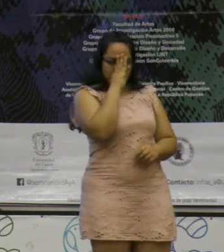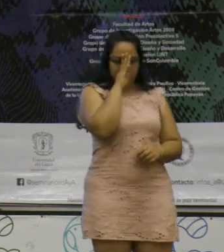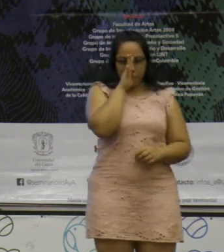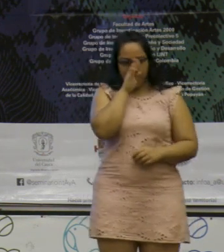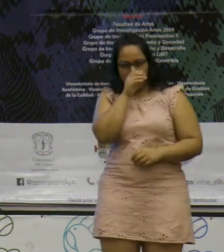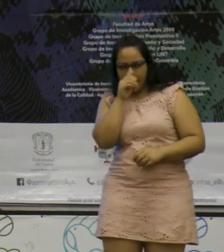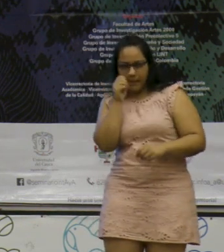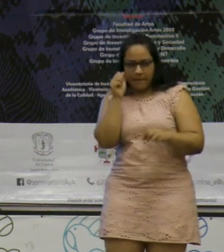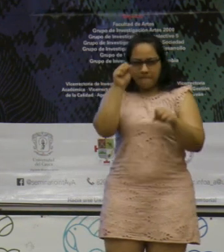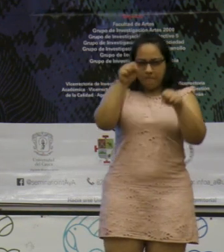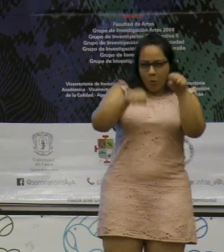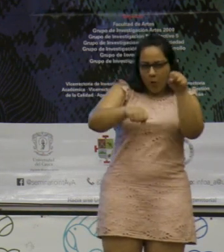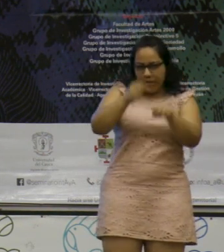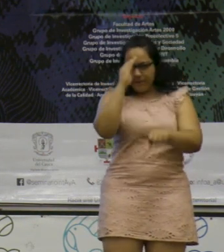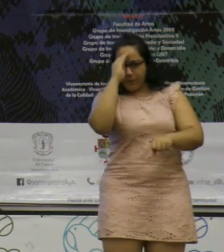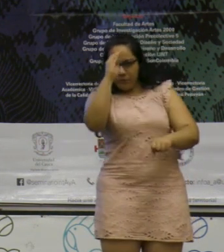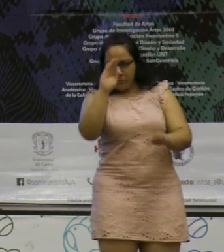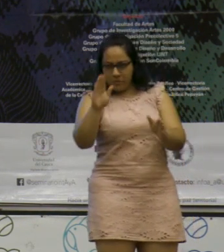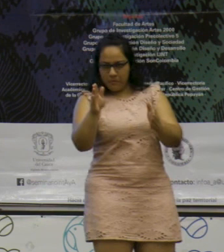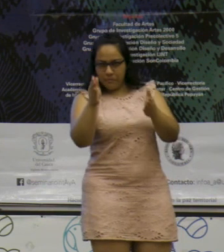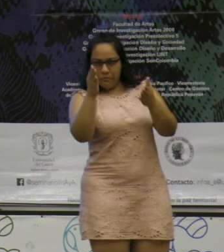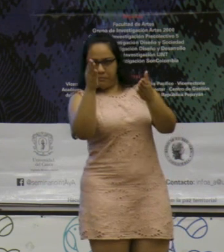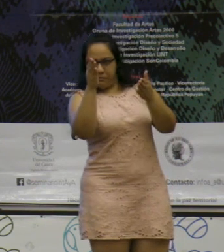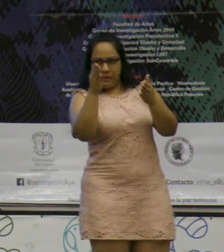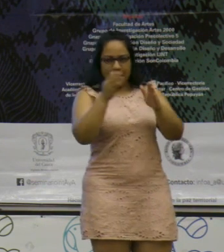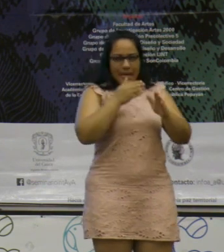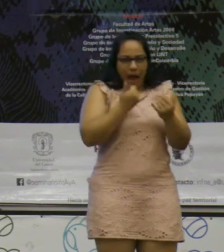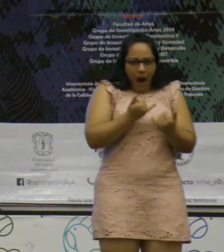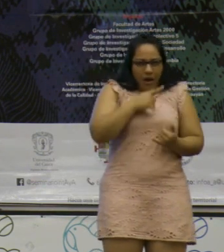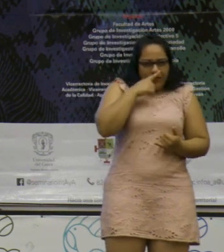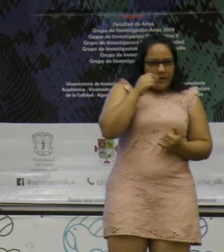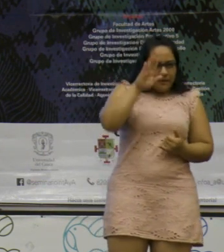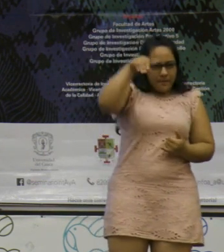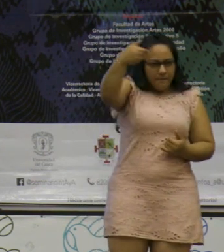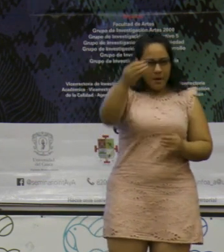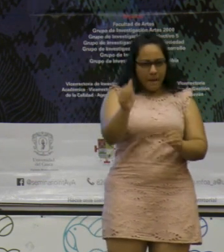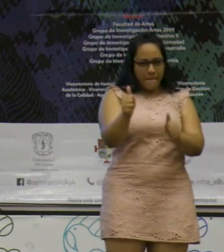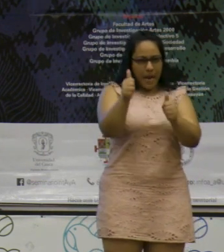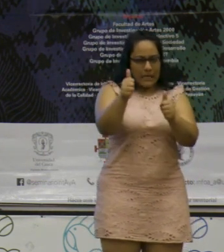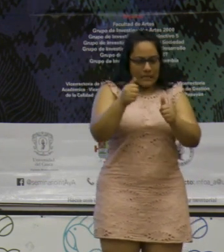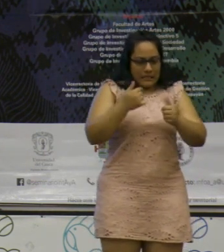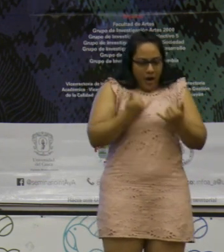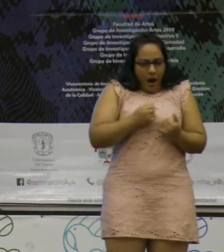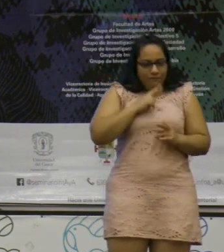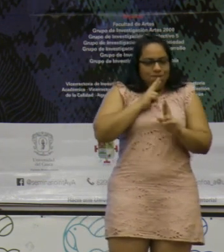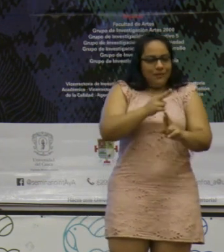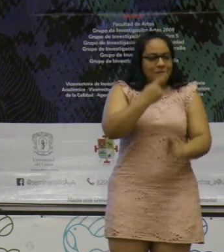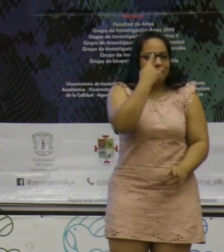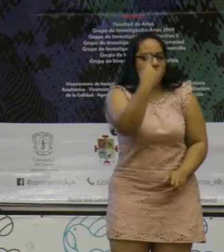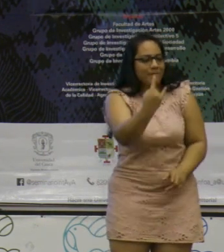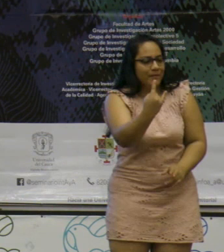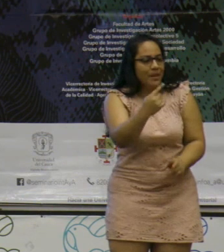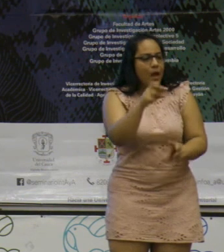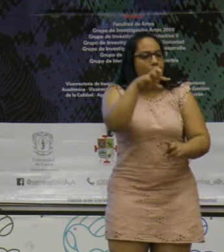una potencia, si lo traemos a la contemporaneidad. Eso que es una potencia.